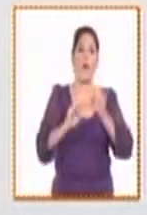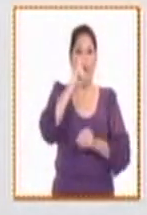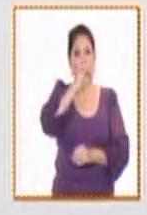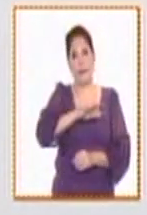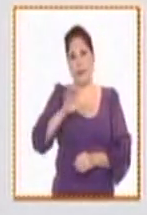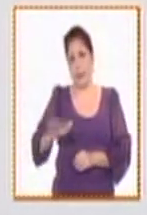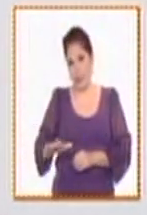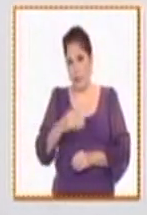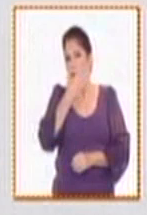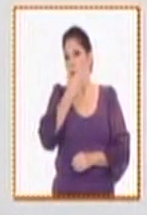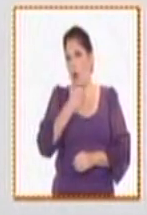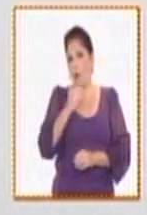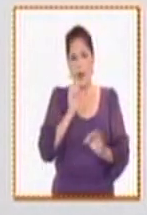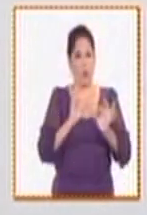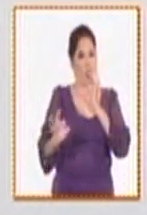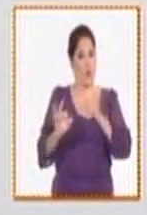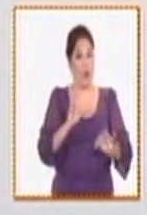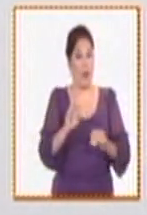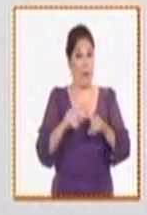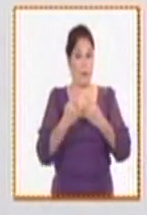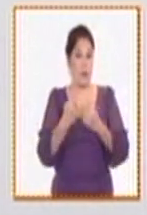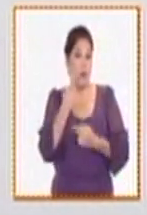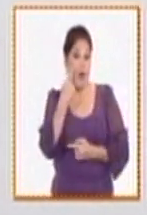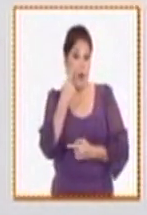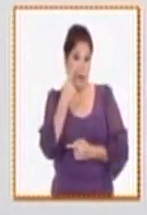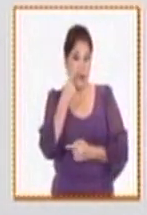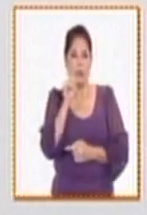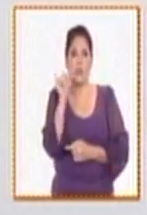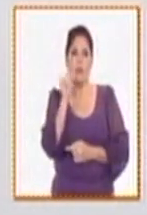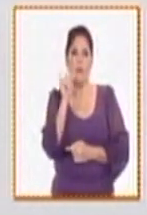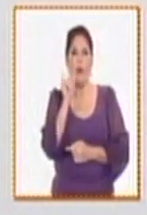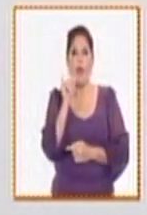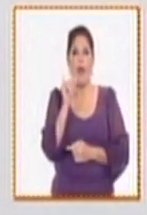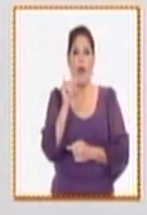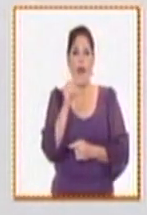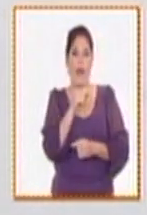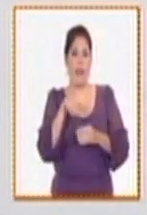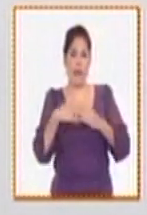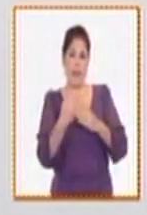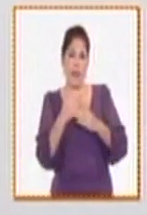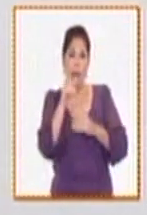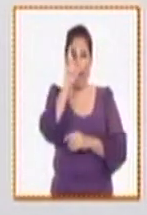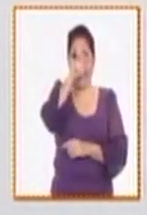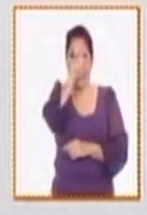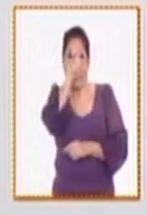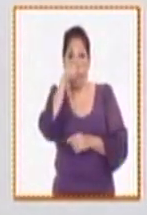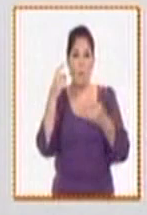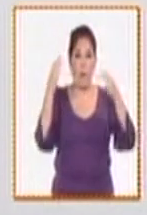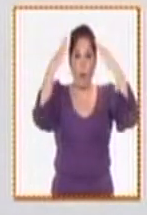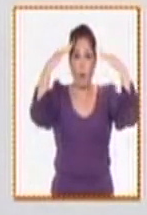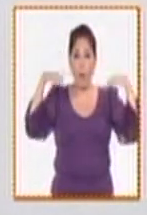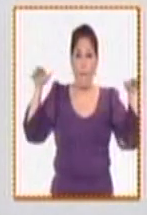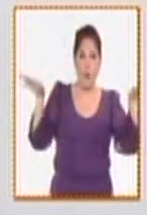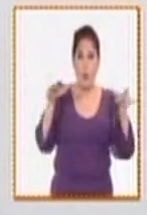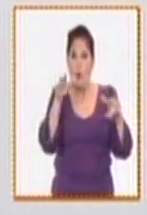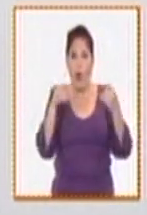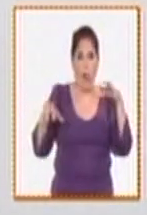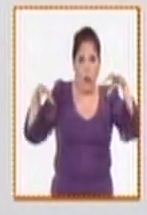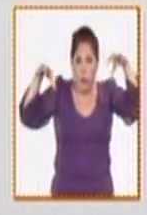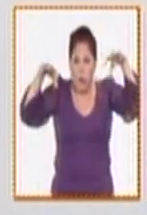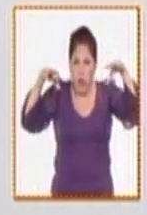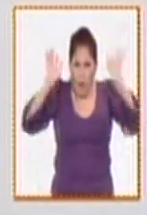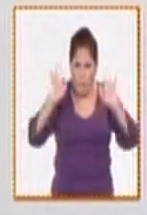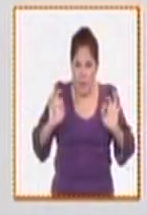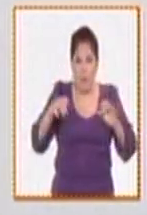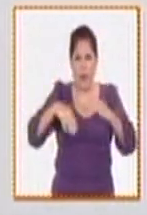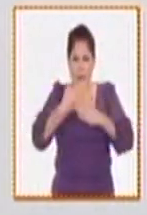que había mucha alerta desde los medios de comunicación con el hecho de que se estaban dando a